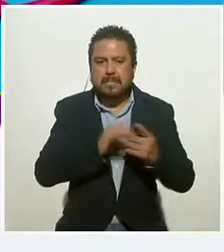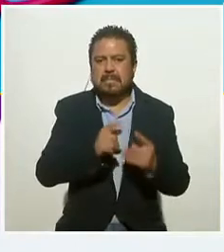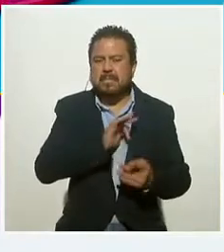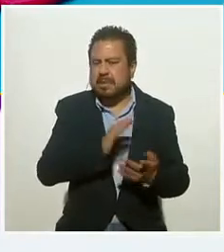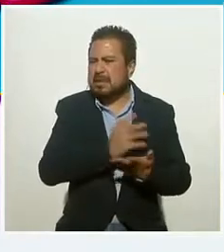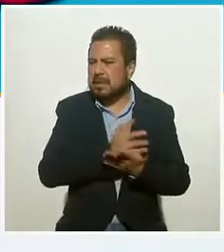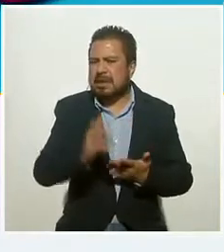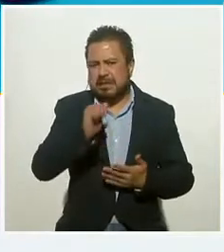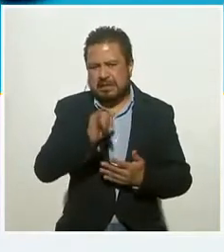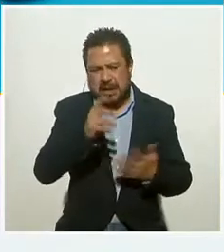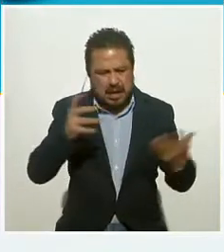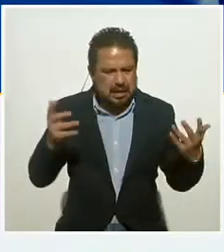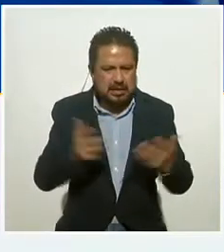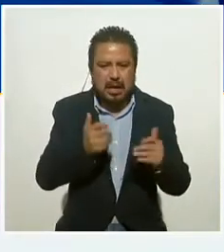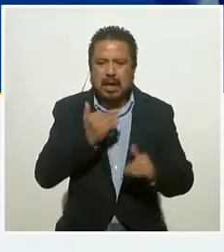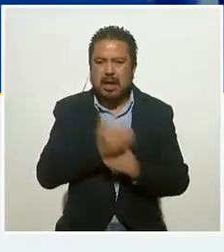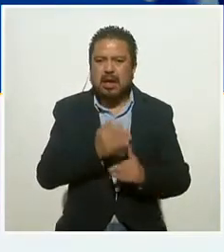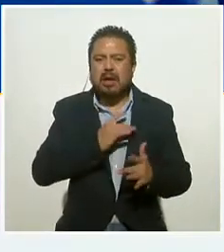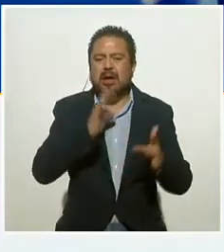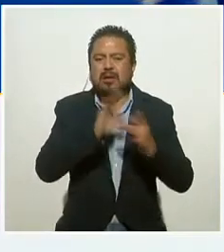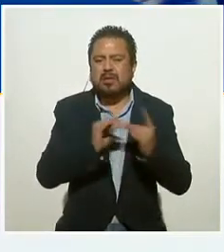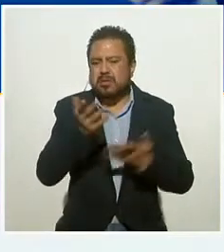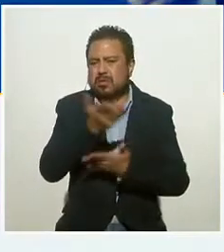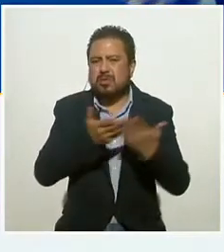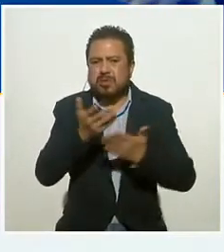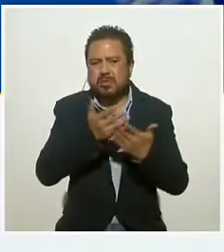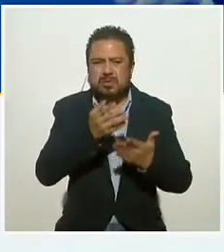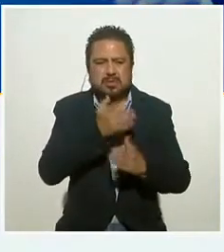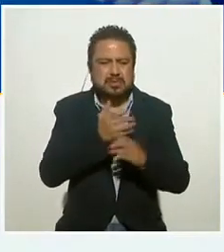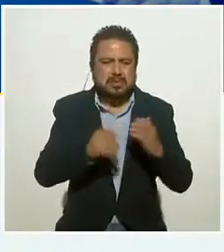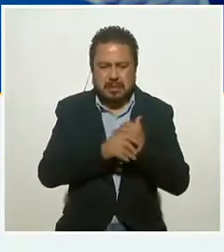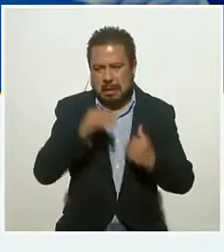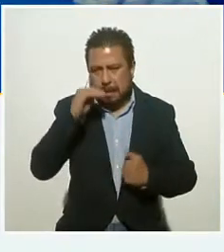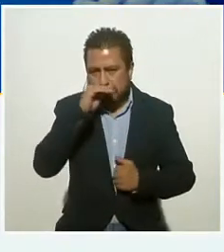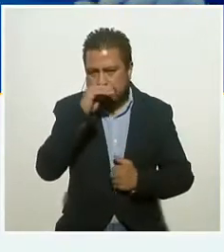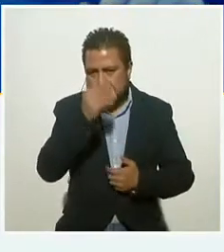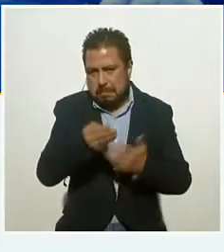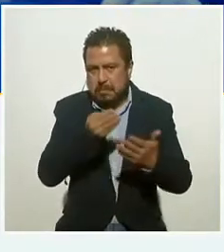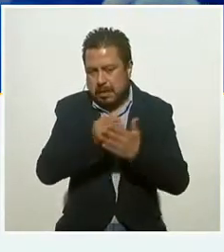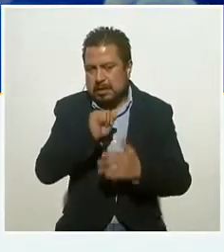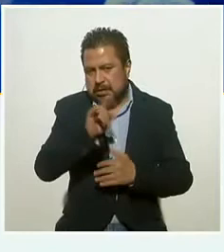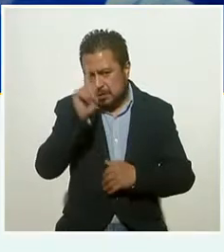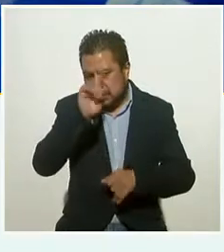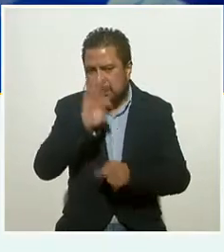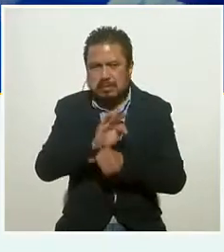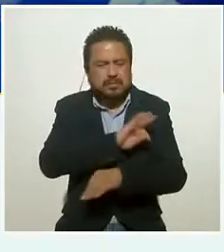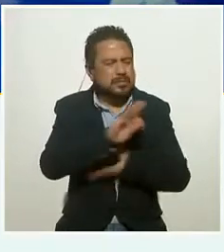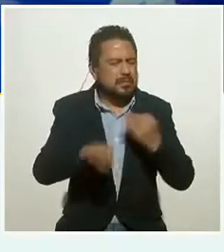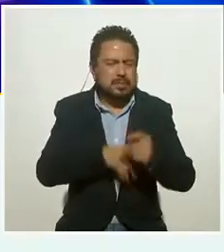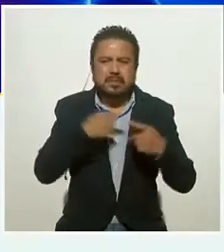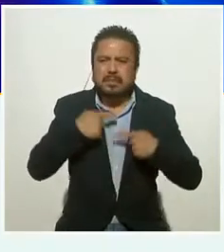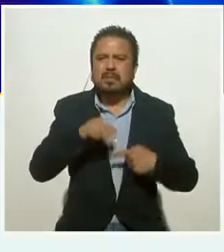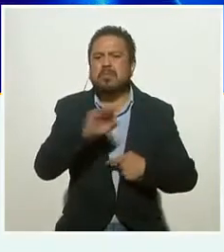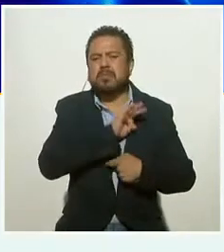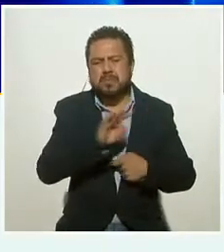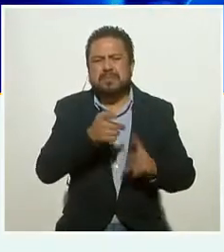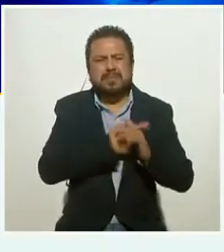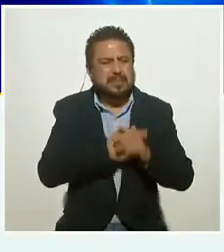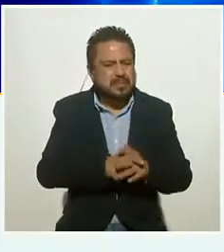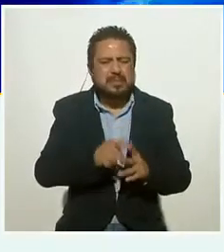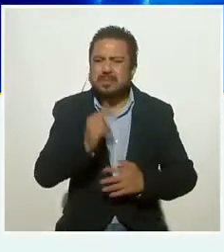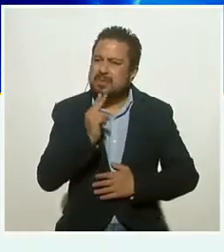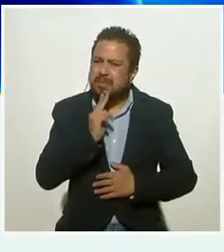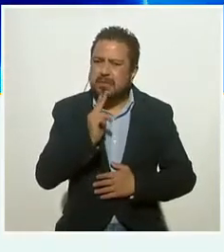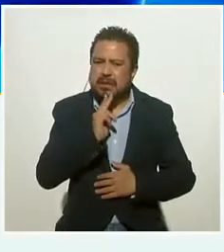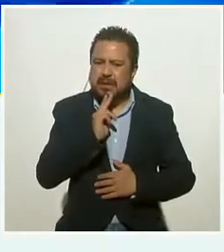hacerlo, ¿no? Entonces ahorita les acabo, por ejemplo, de compartir un recurso que es gratuito, que sí les recomiendo a todas las personas que puedan empezar a usar